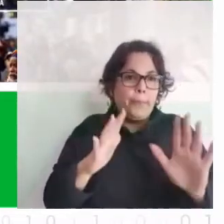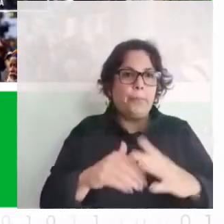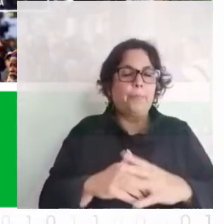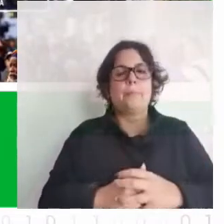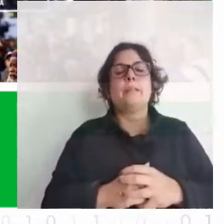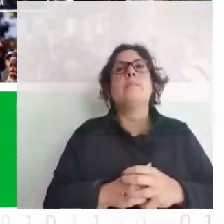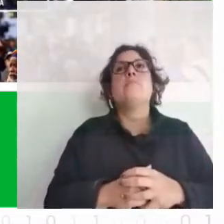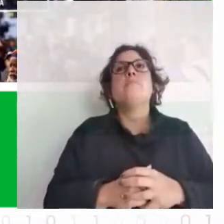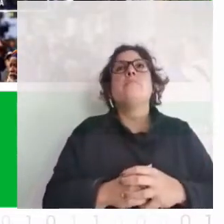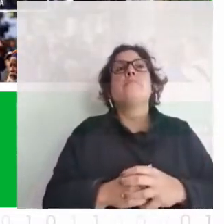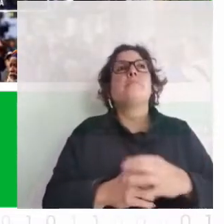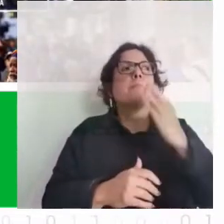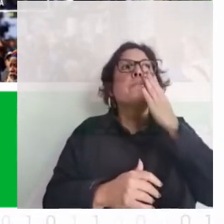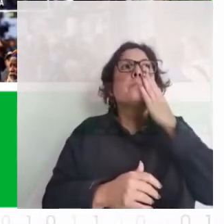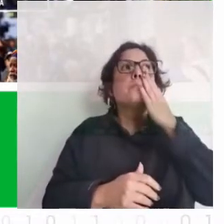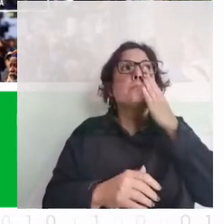El